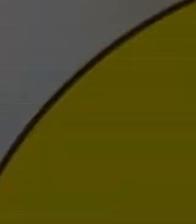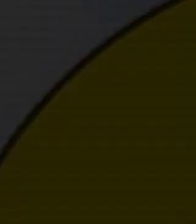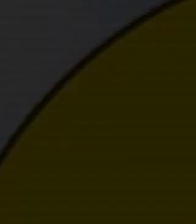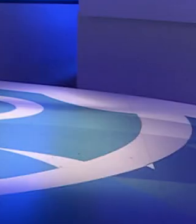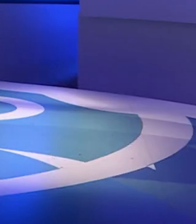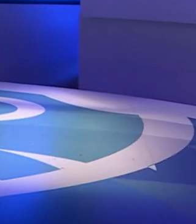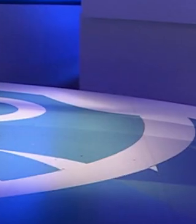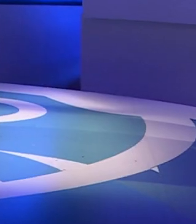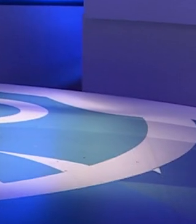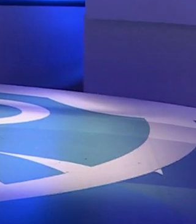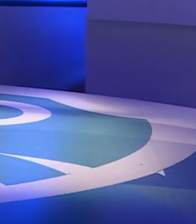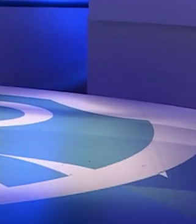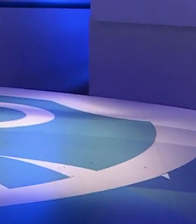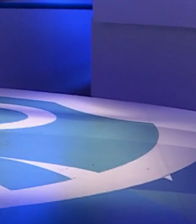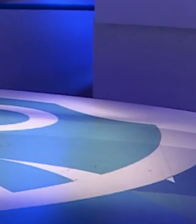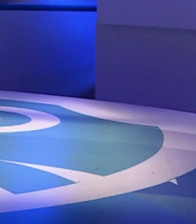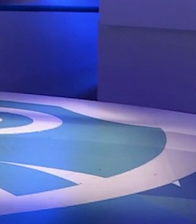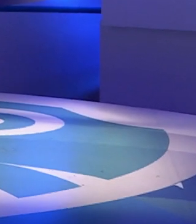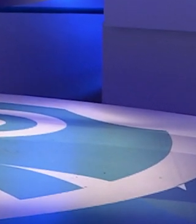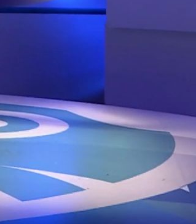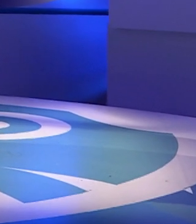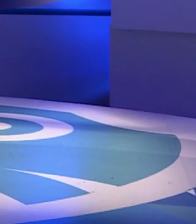Rica.